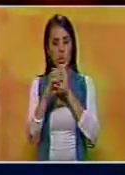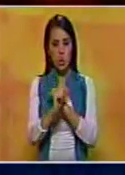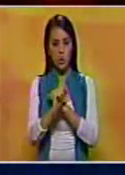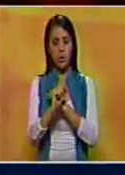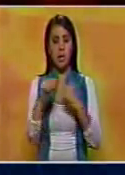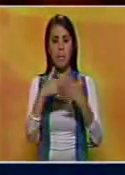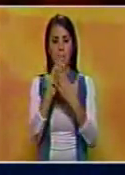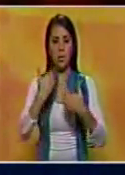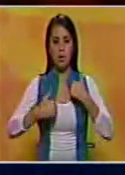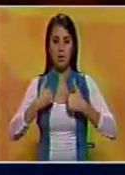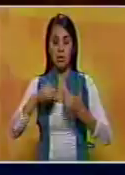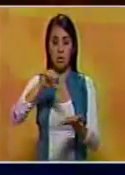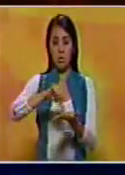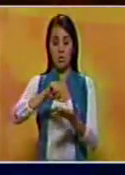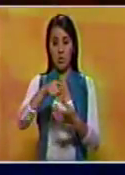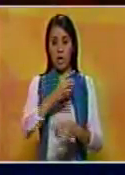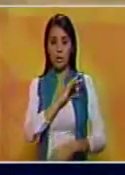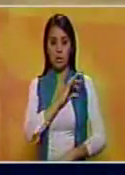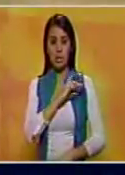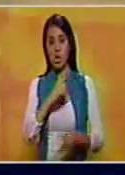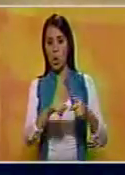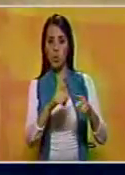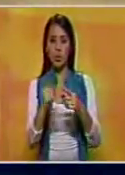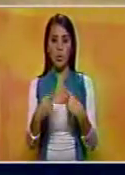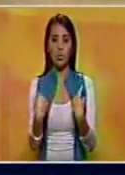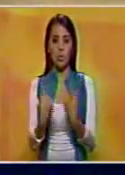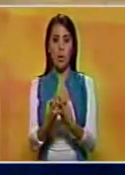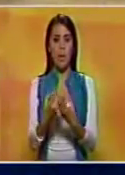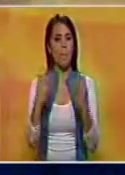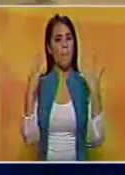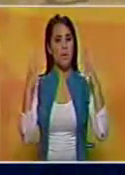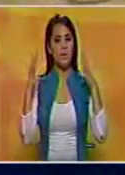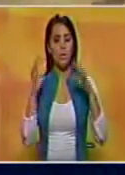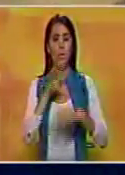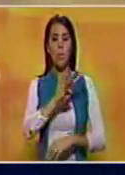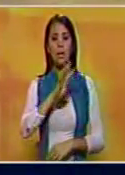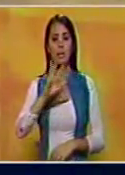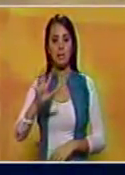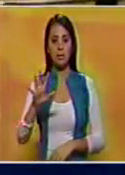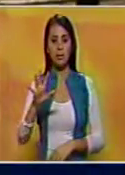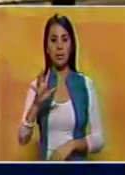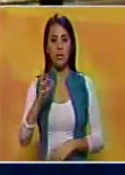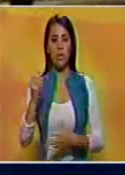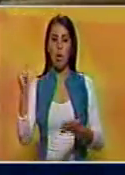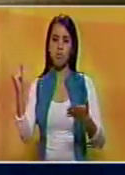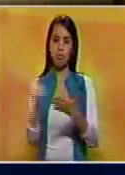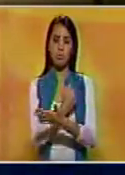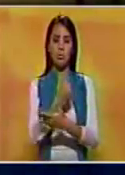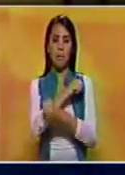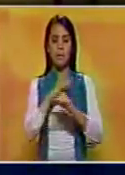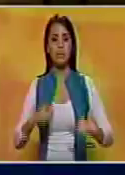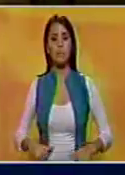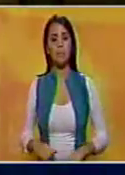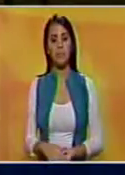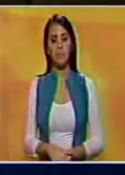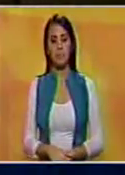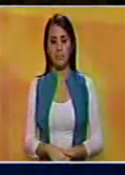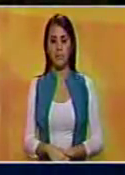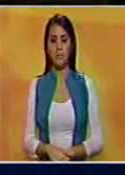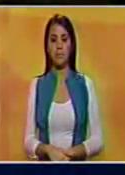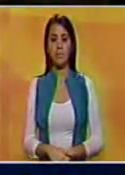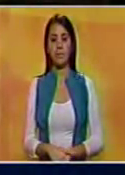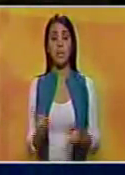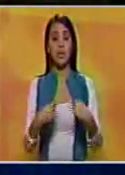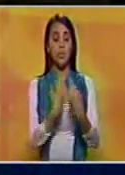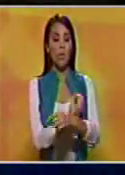miércoles en Santiago y otras zonas del país, con motivo del aniversario 45 del golpe militar. Los agentes estaban resguardando un